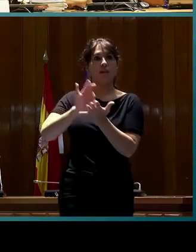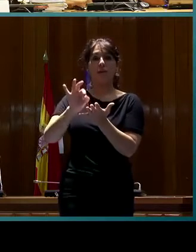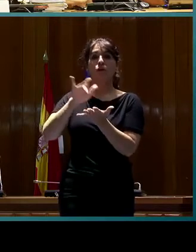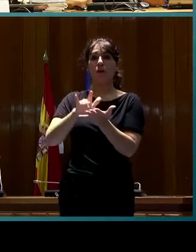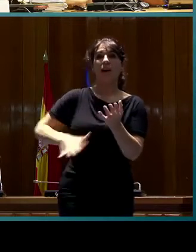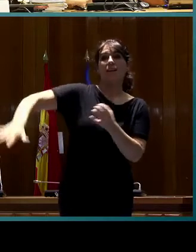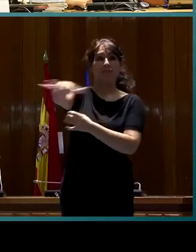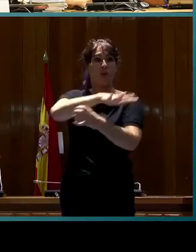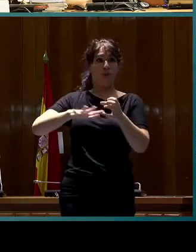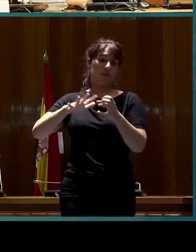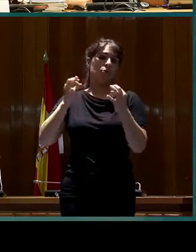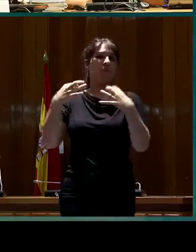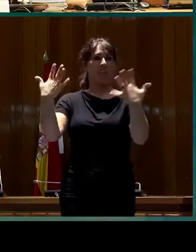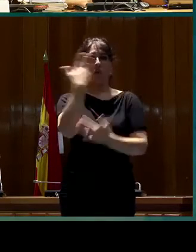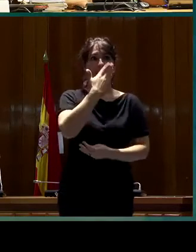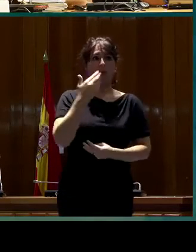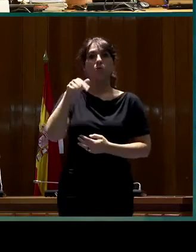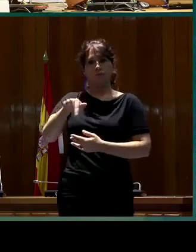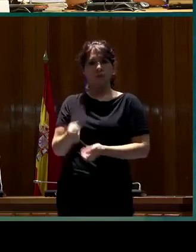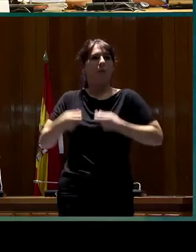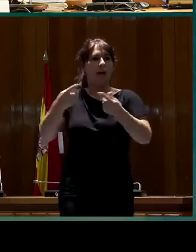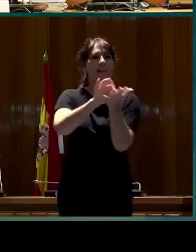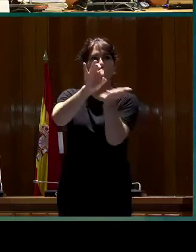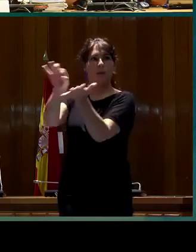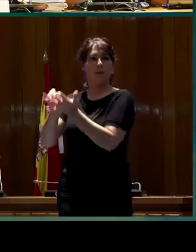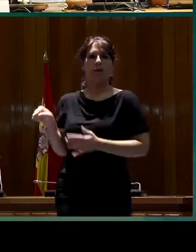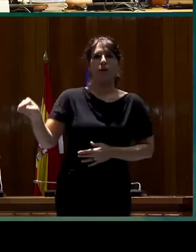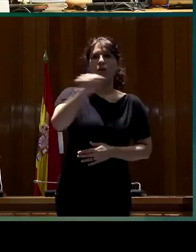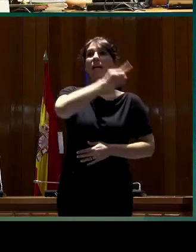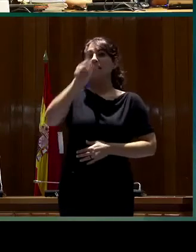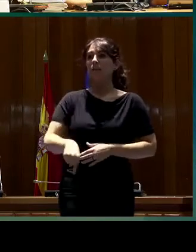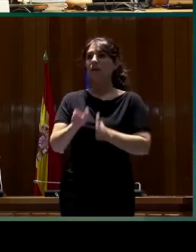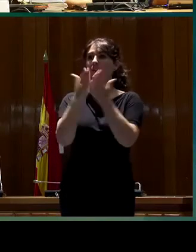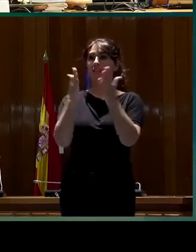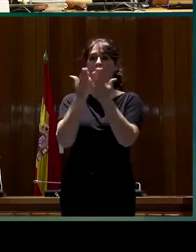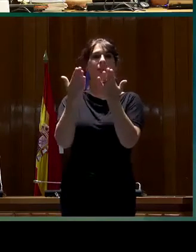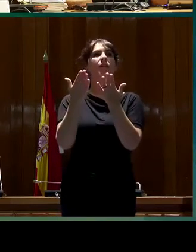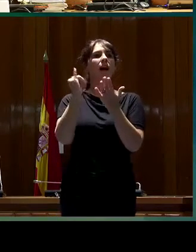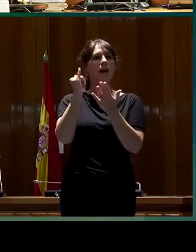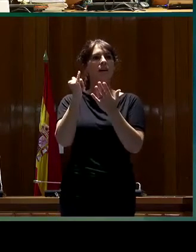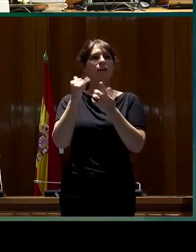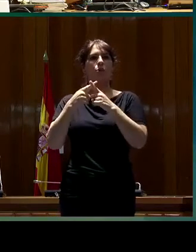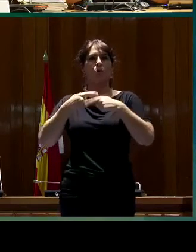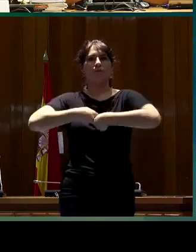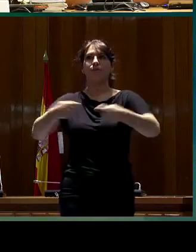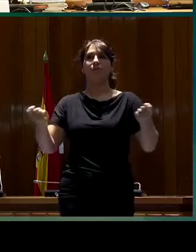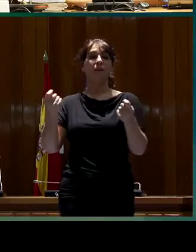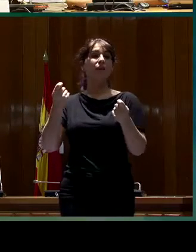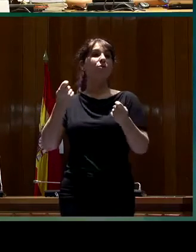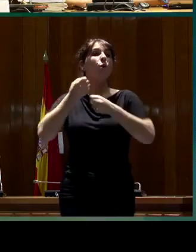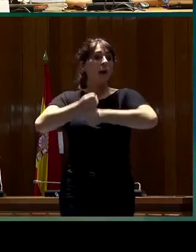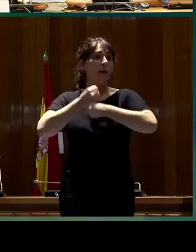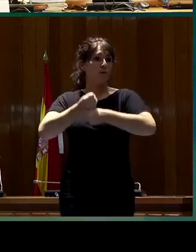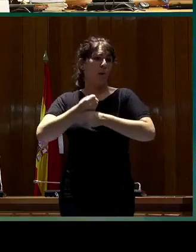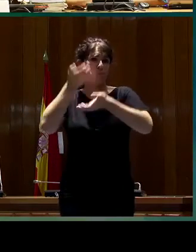región de Palmarén y además hay un servicio de extensión bibliotecaria con la Bibliocharret, que es un caballo tirado por un burro, en